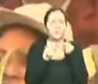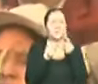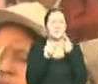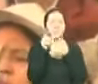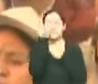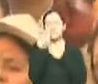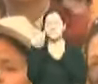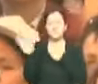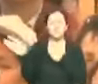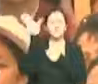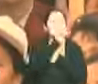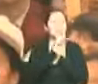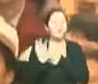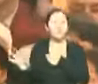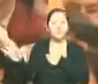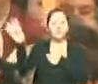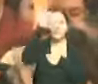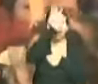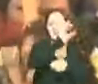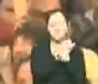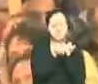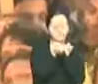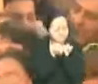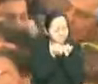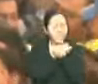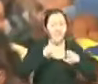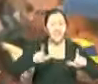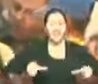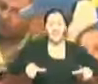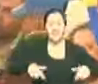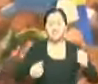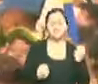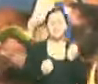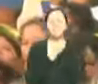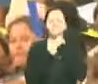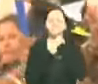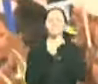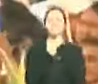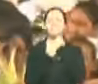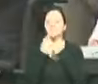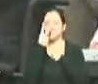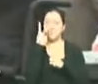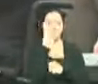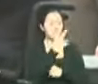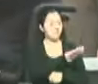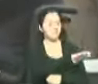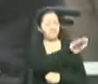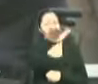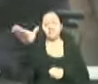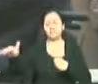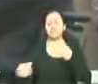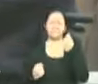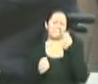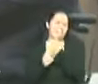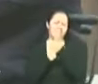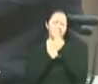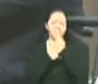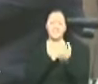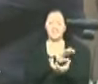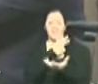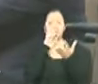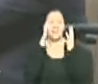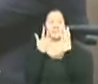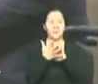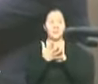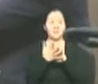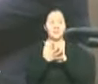de todas las provincias, querido Lenín, que ha venido a decir que está presente en esta hermosa revolución que